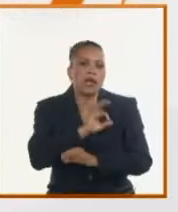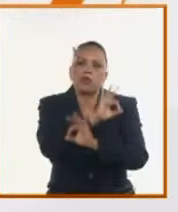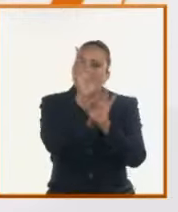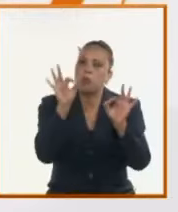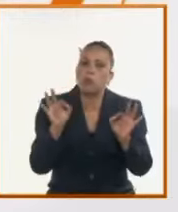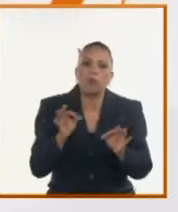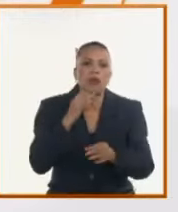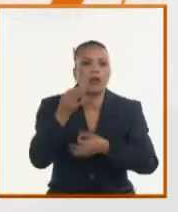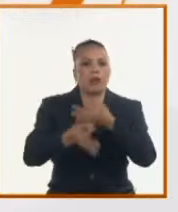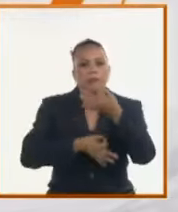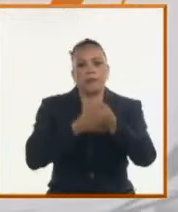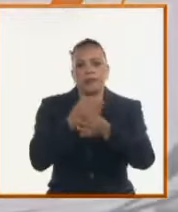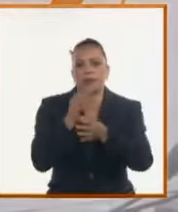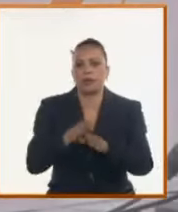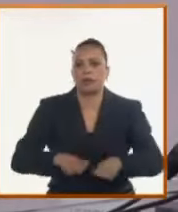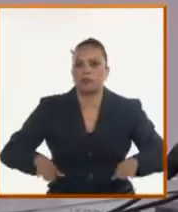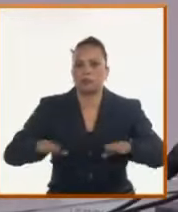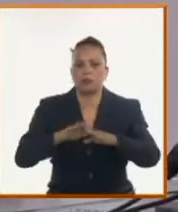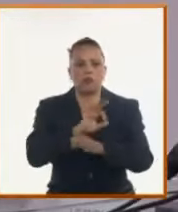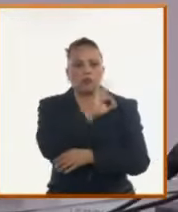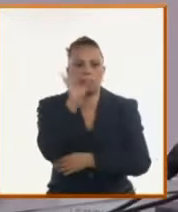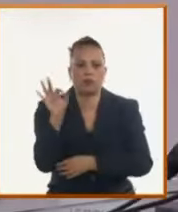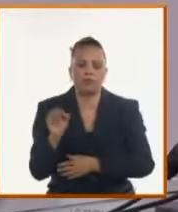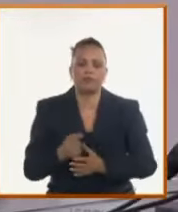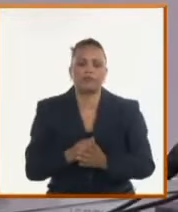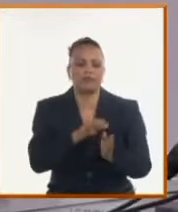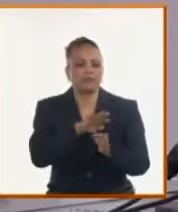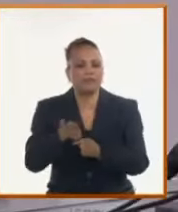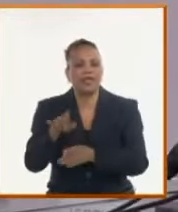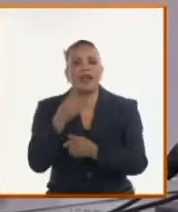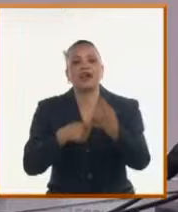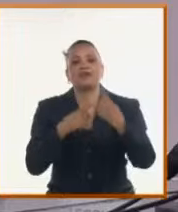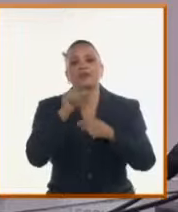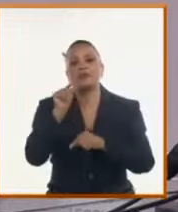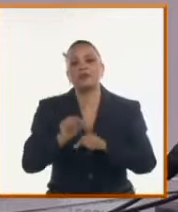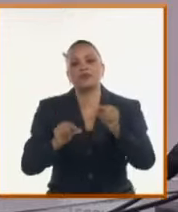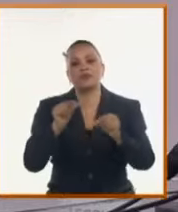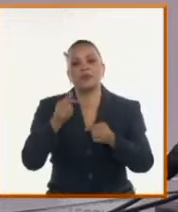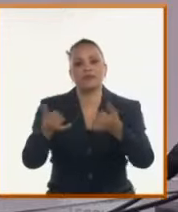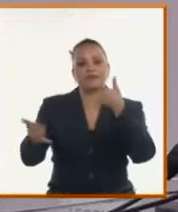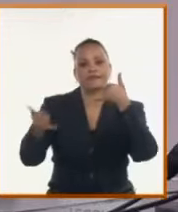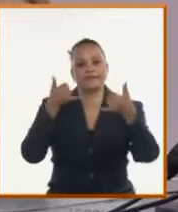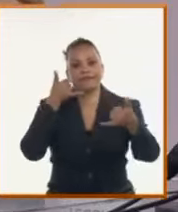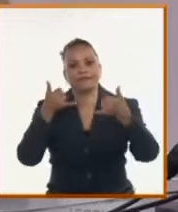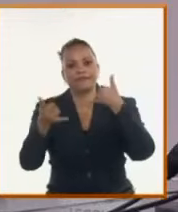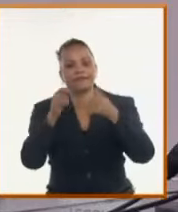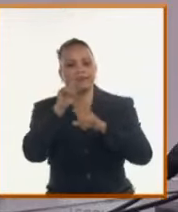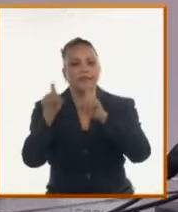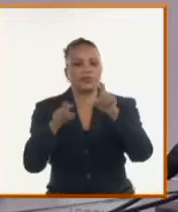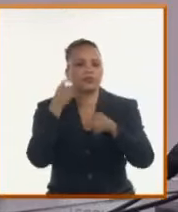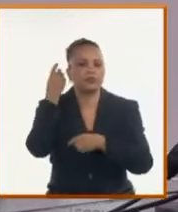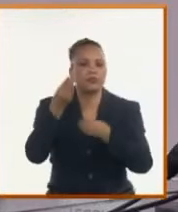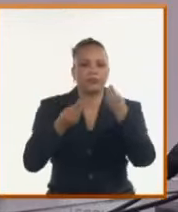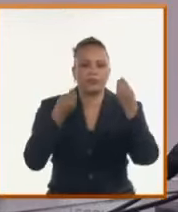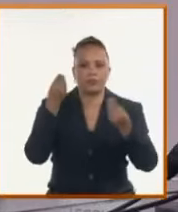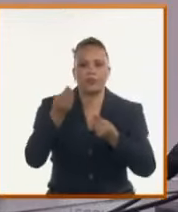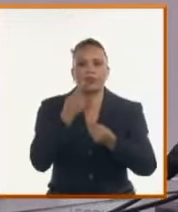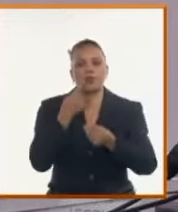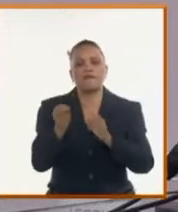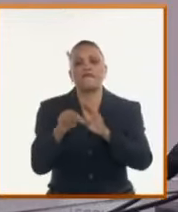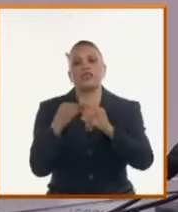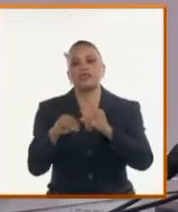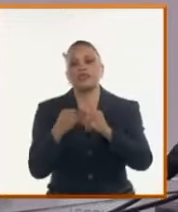la mesa redonda bueno son algunos de las llamadas telefónicas algunos de los mensajes que ustedes nos dejaron a través de la